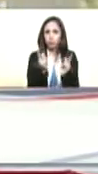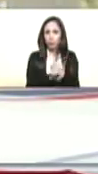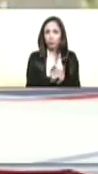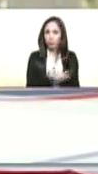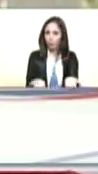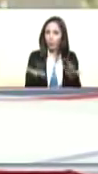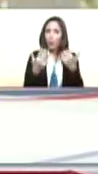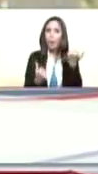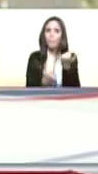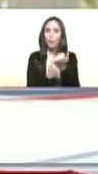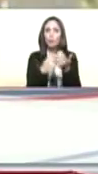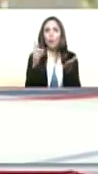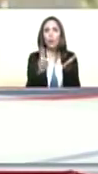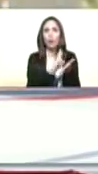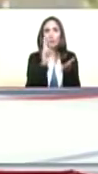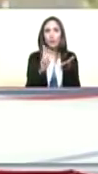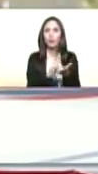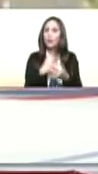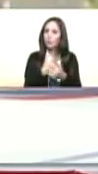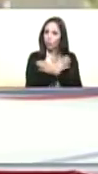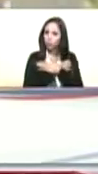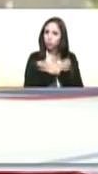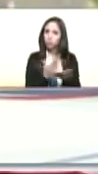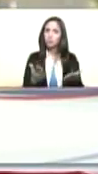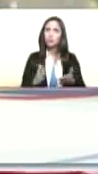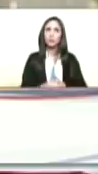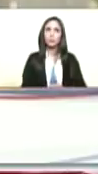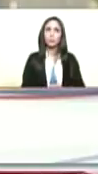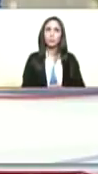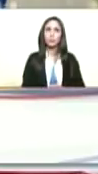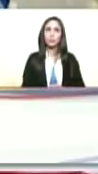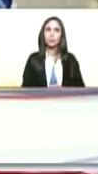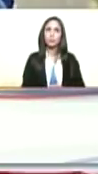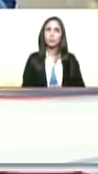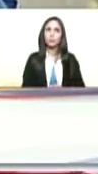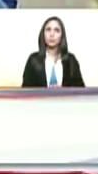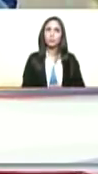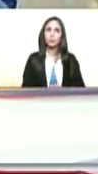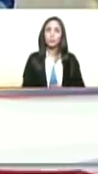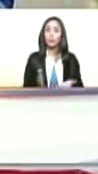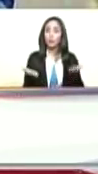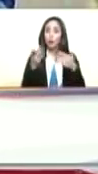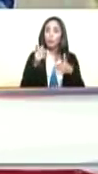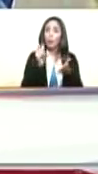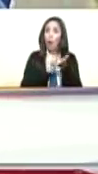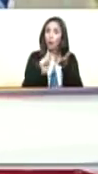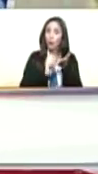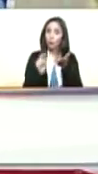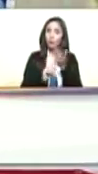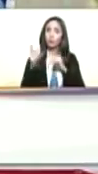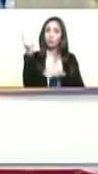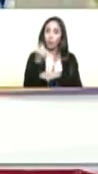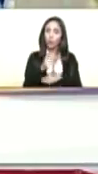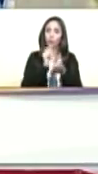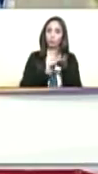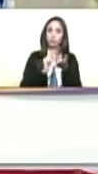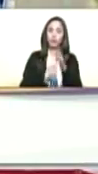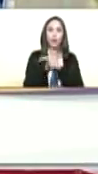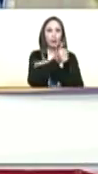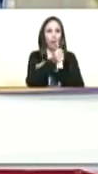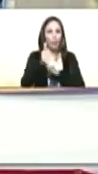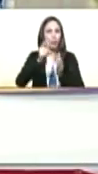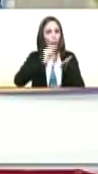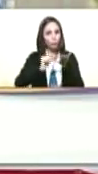todo el apoyo. Yo quiero, de verdad. Y esta es otra área, por favor, anoten todas las órdenes que estoy dando, para que cada orden